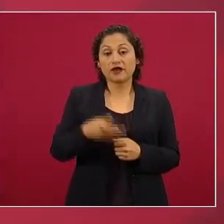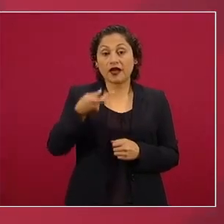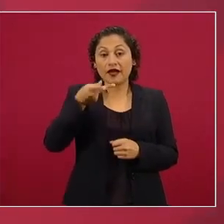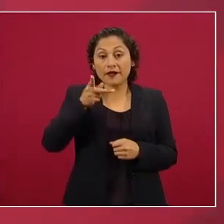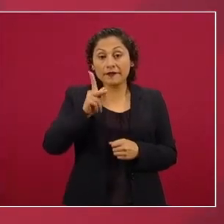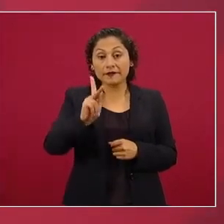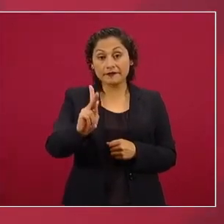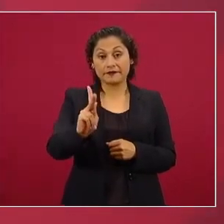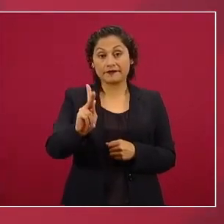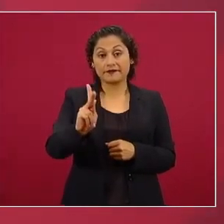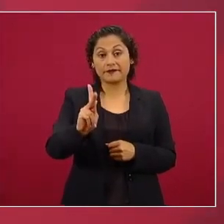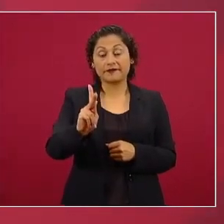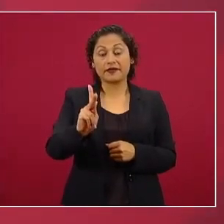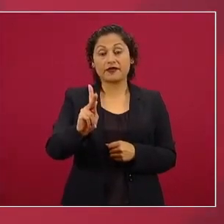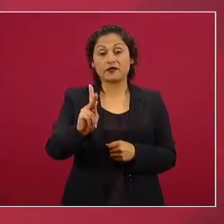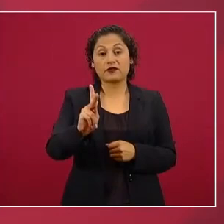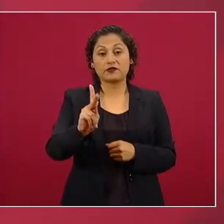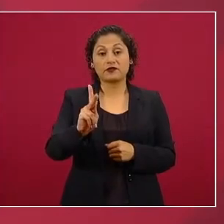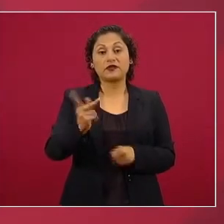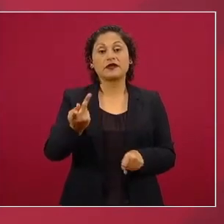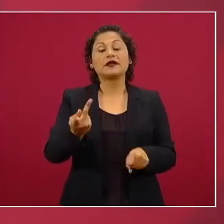todo lo quieren